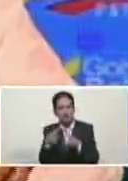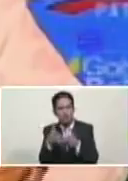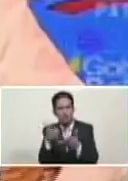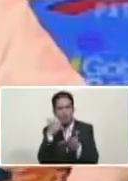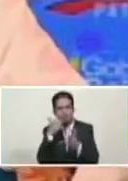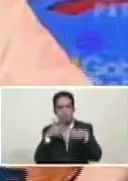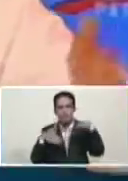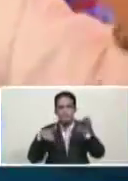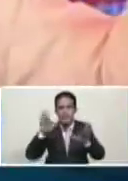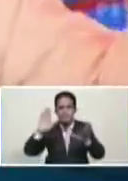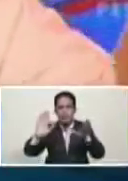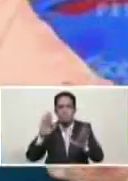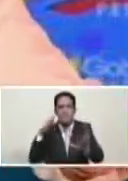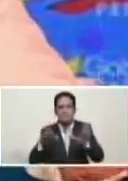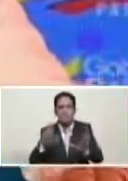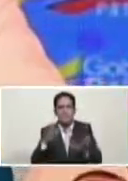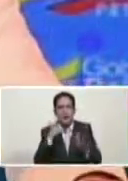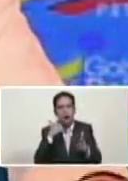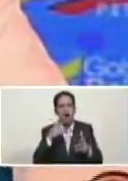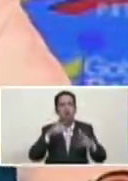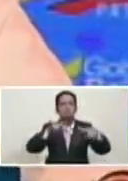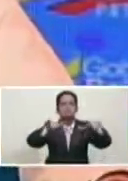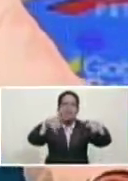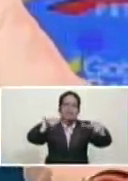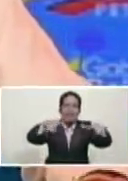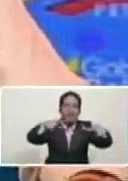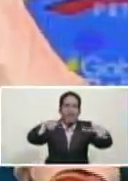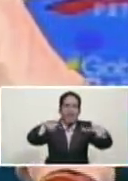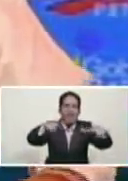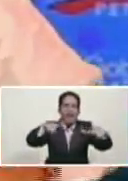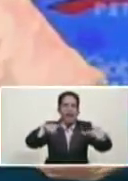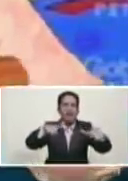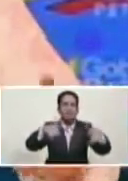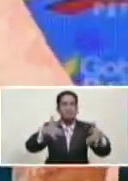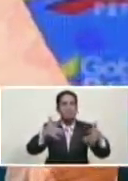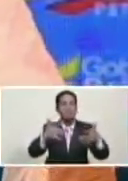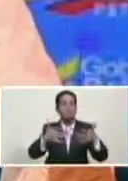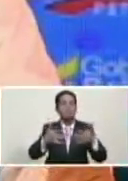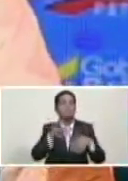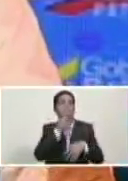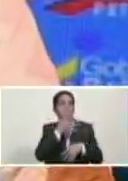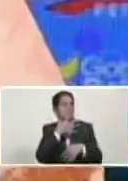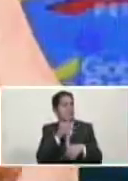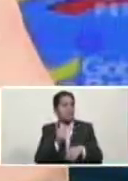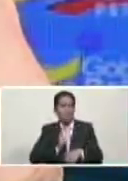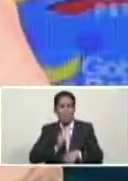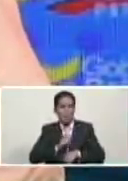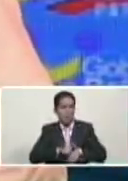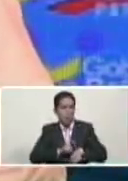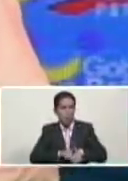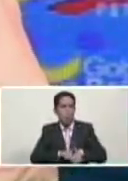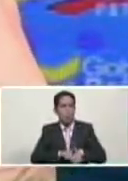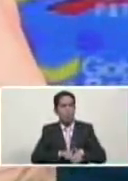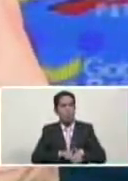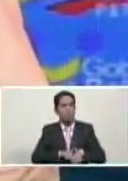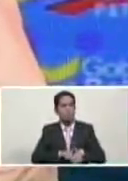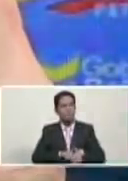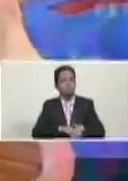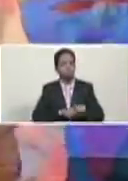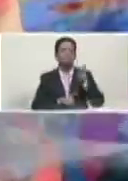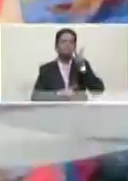mimos, de títeres. Es la belleza, cualquier hora. Vea a